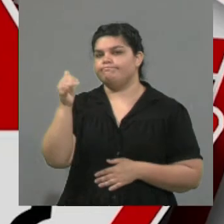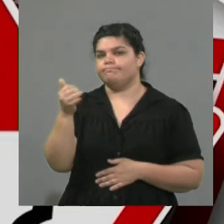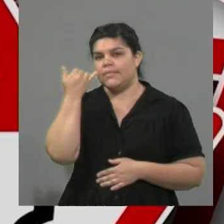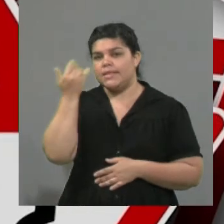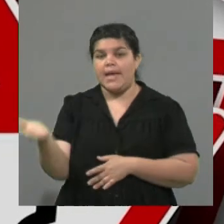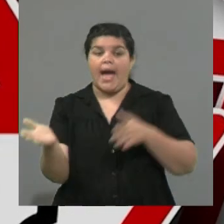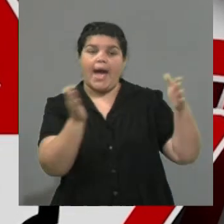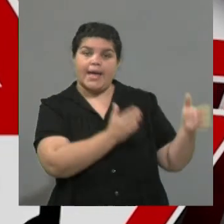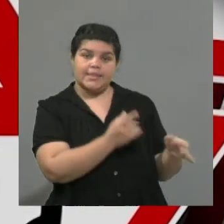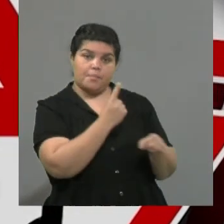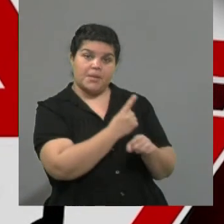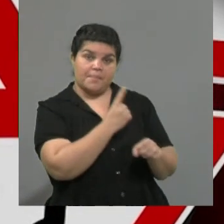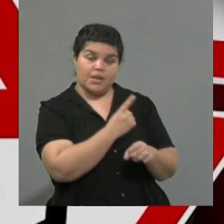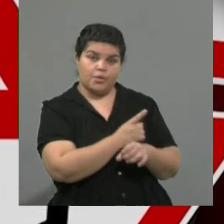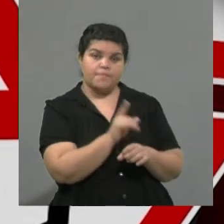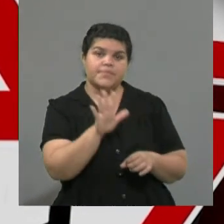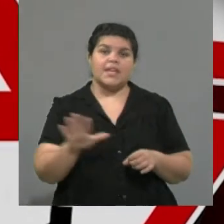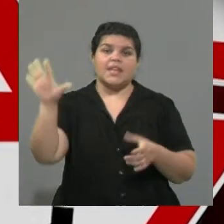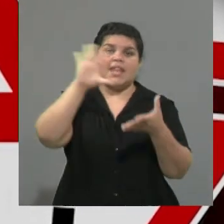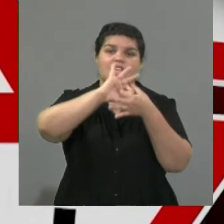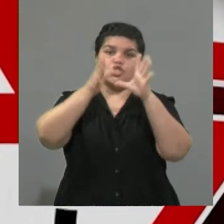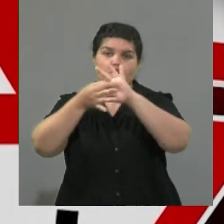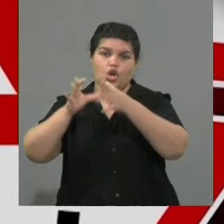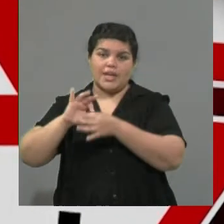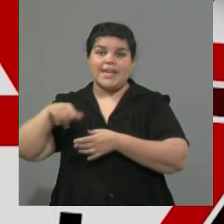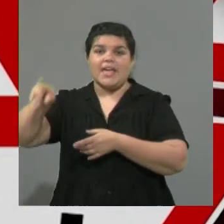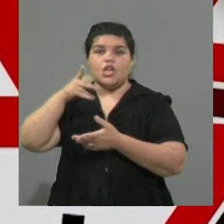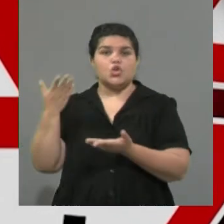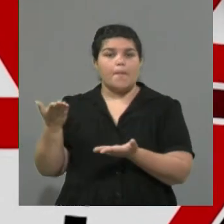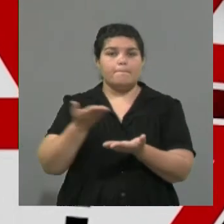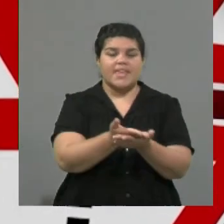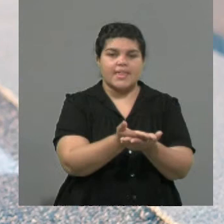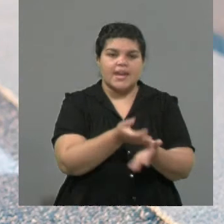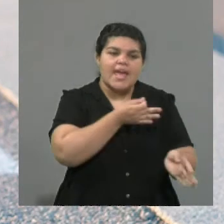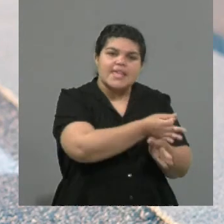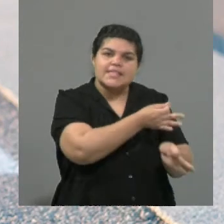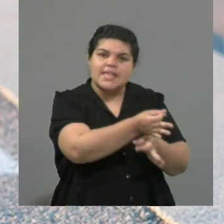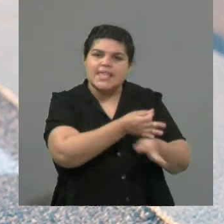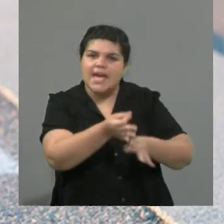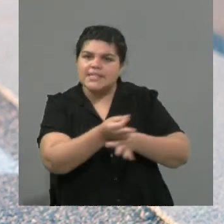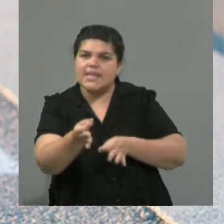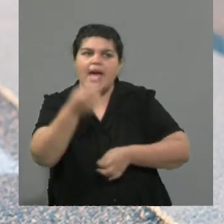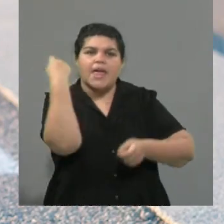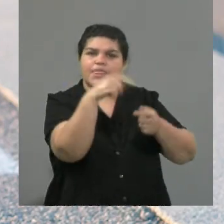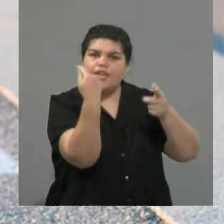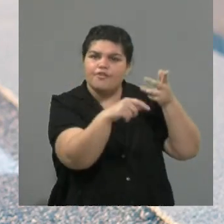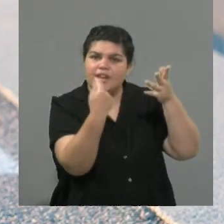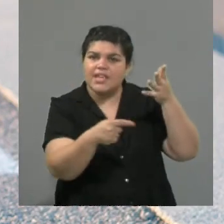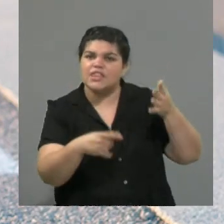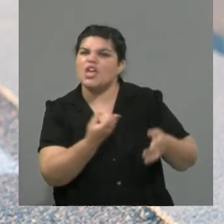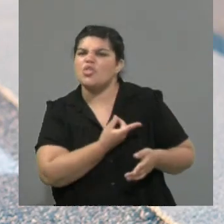decenio Naciones Unidas pidió formación multidisciplinaria en las